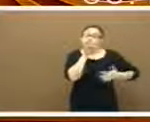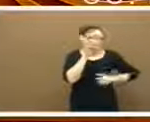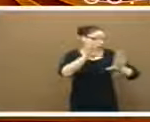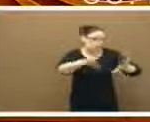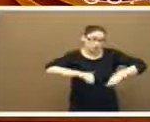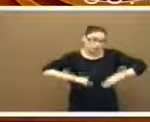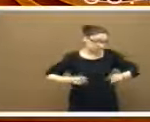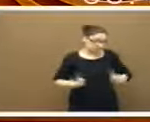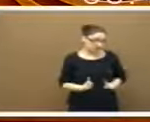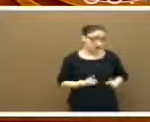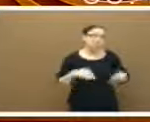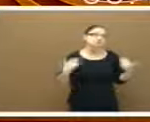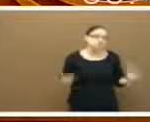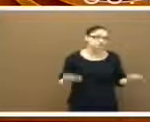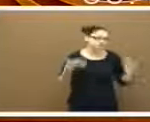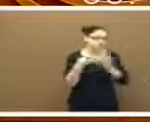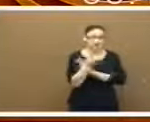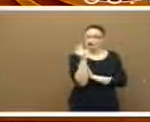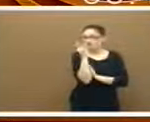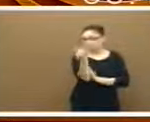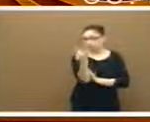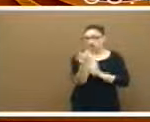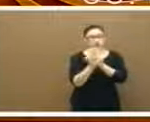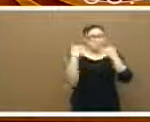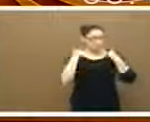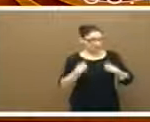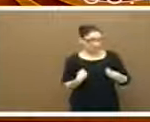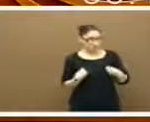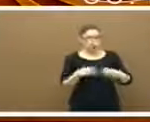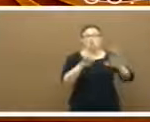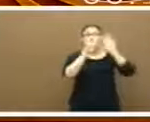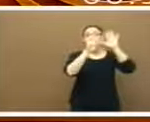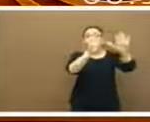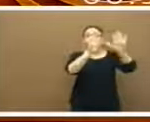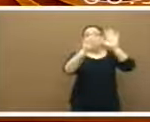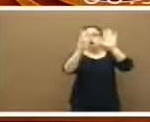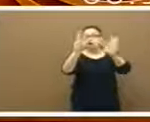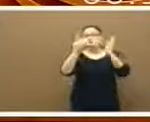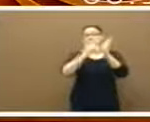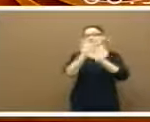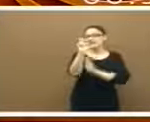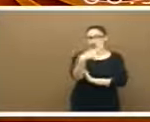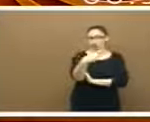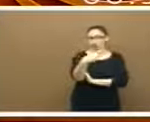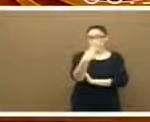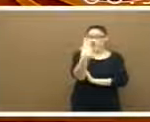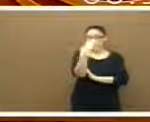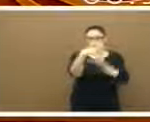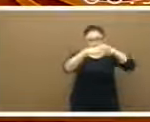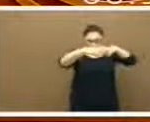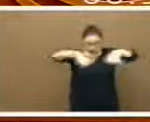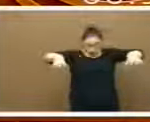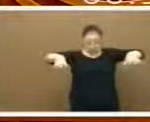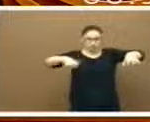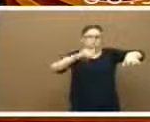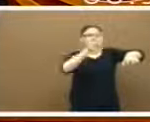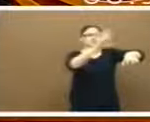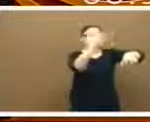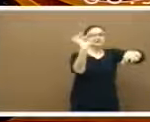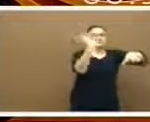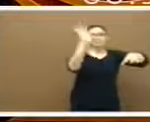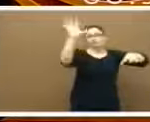lo cual seguimos manteniendo una partida presupuestaria de 98.000 euros desglosada en dos partidas del 50% para ayuntamientos